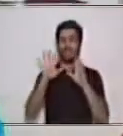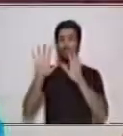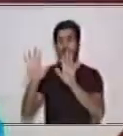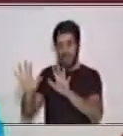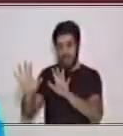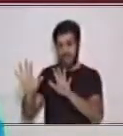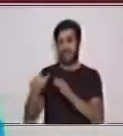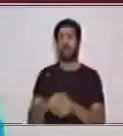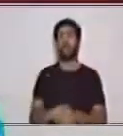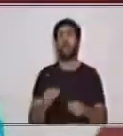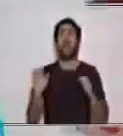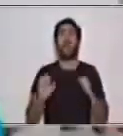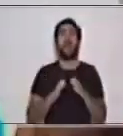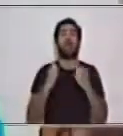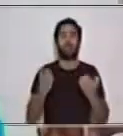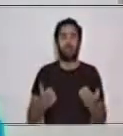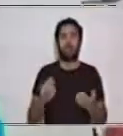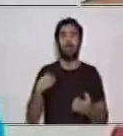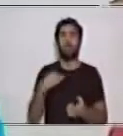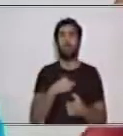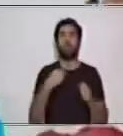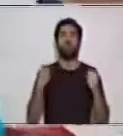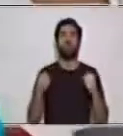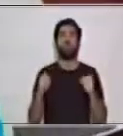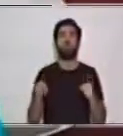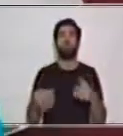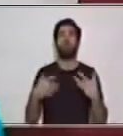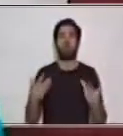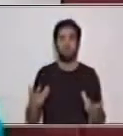29.710. Entonces, estamos hablando de